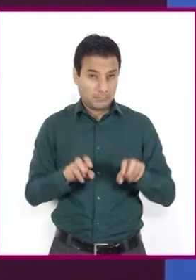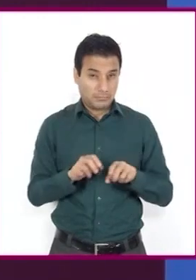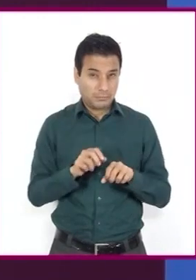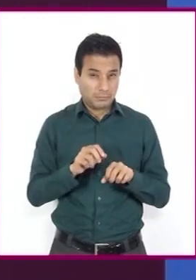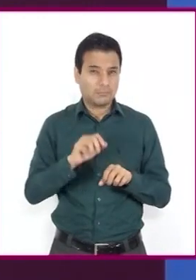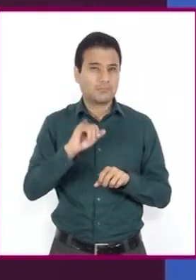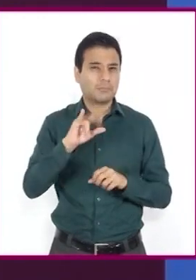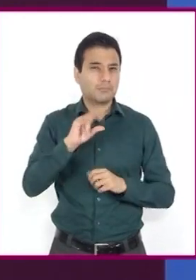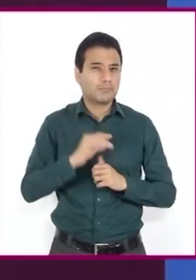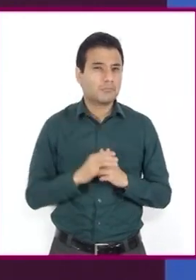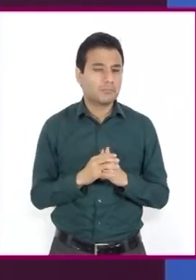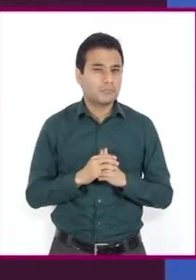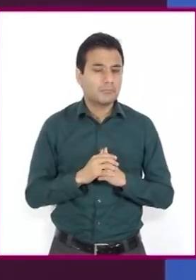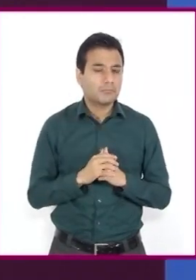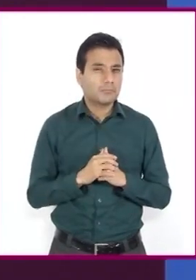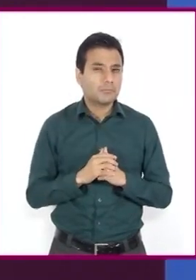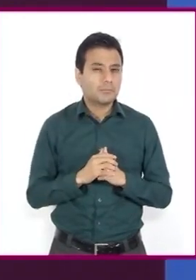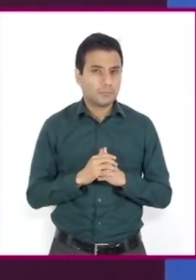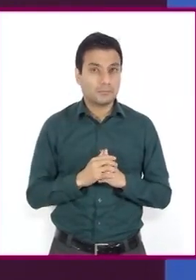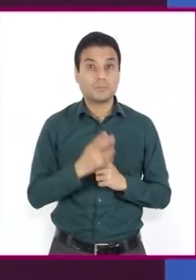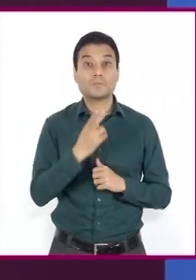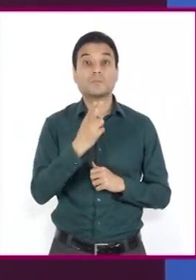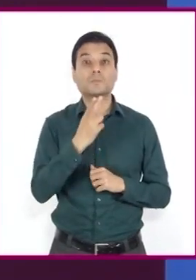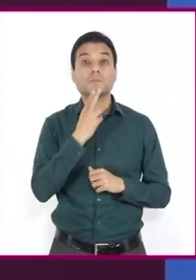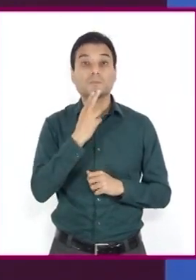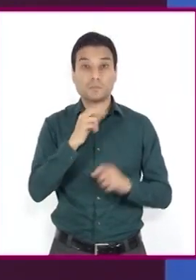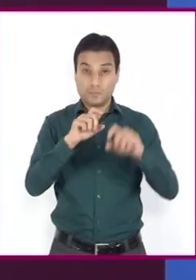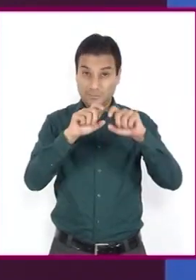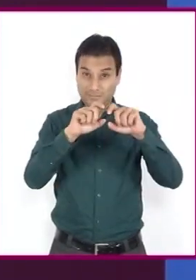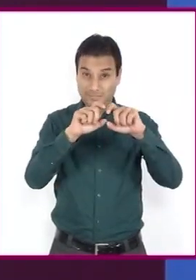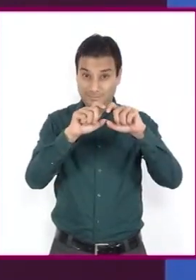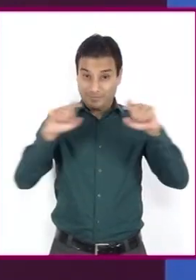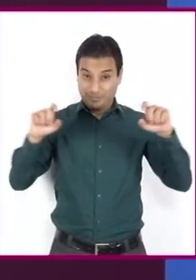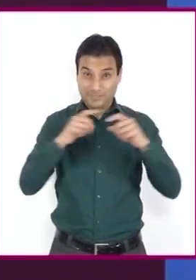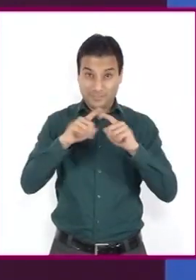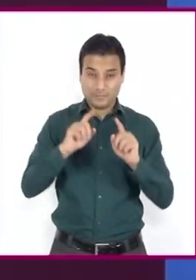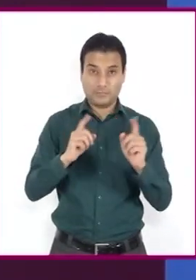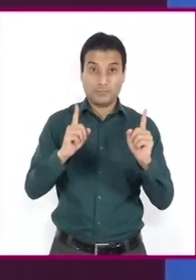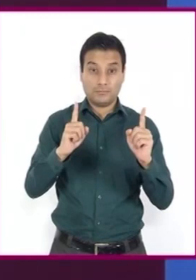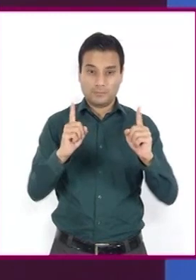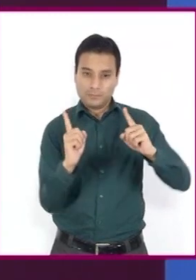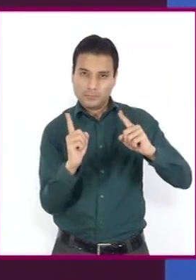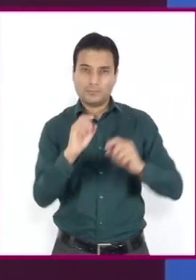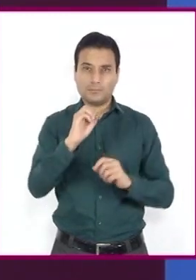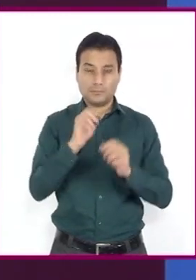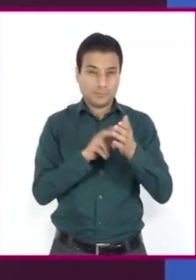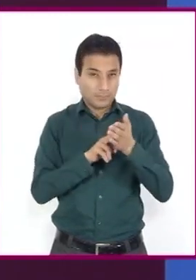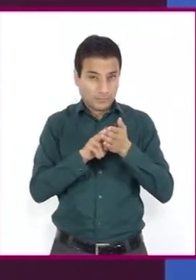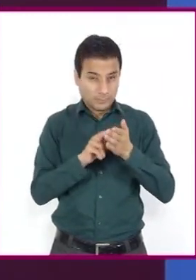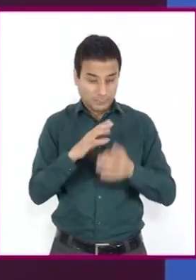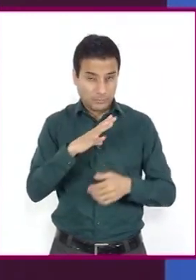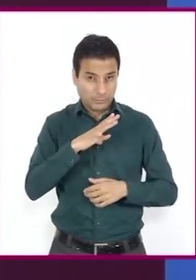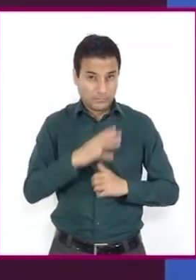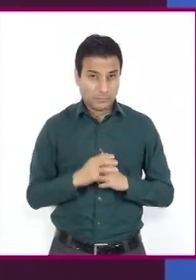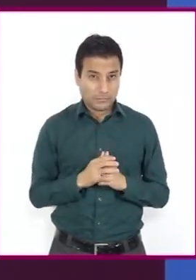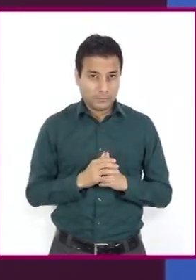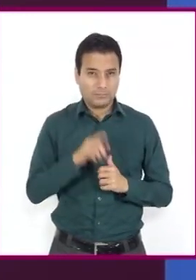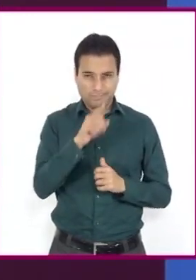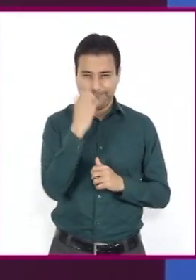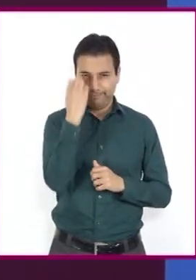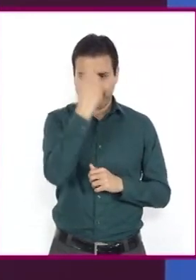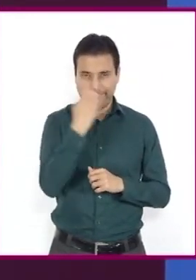trata en ellos. ¿Se utilizan los destaques tipográficos como cursivas o negritas? Revisen asimismo cómo